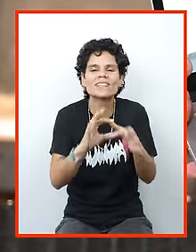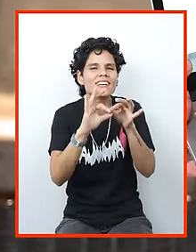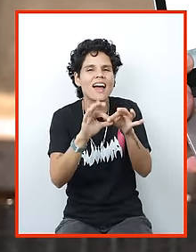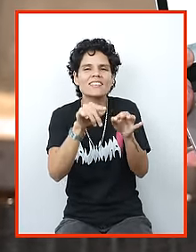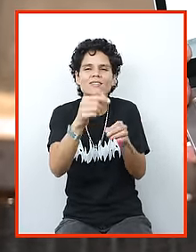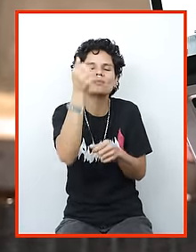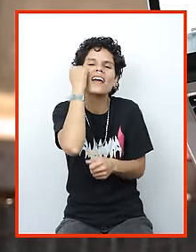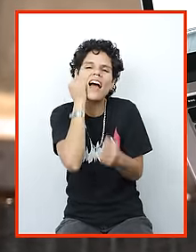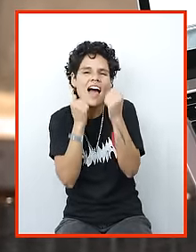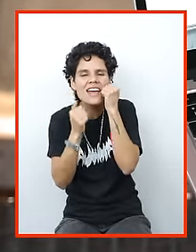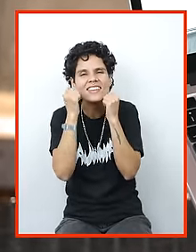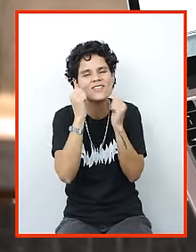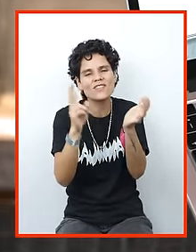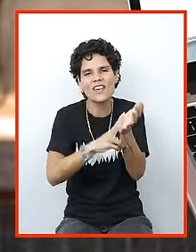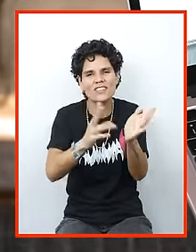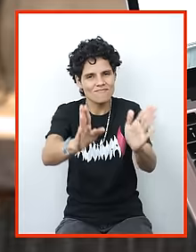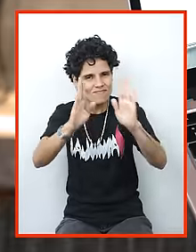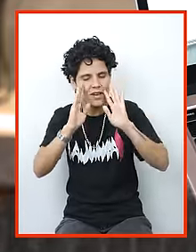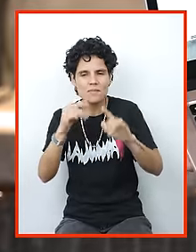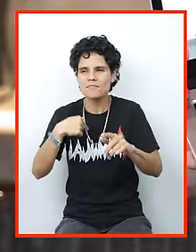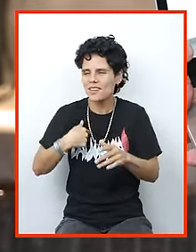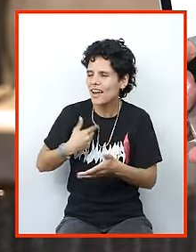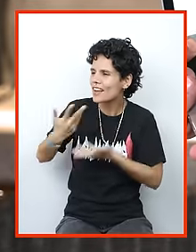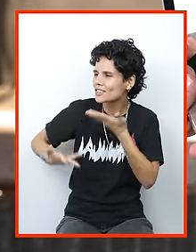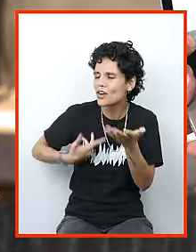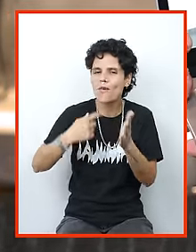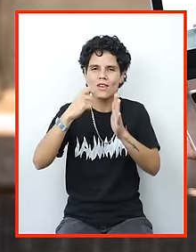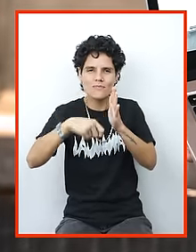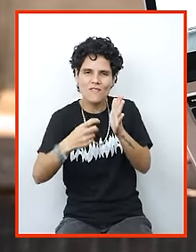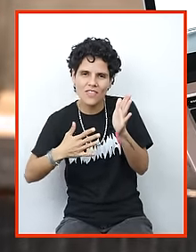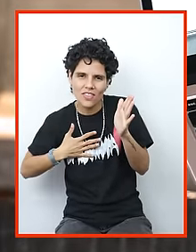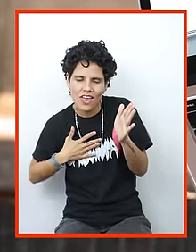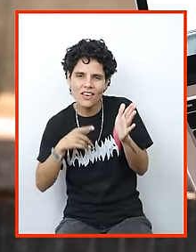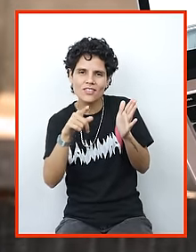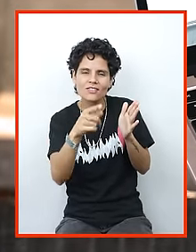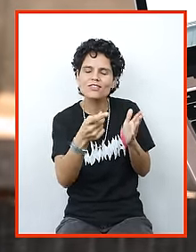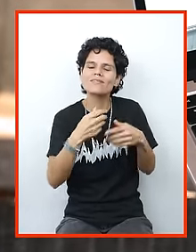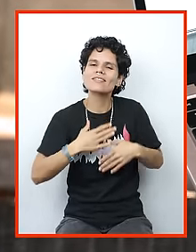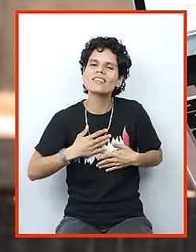ese cariño que recibo cuando escuchas mis canciones o ves mis